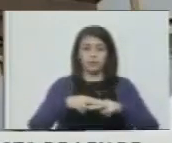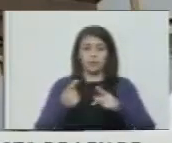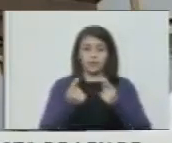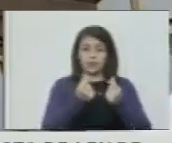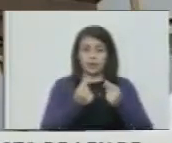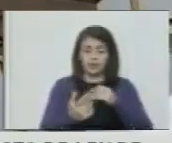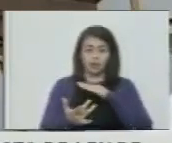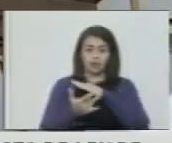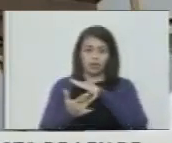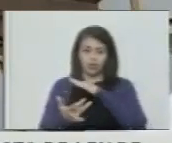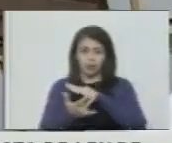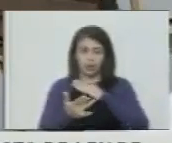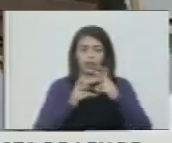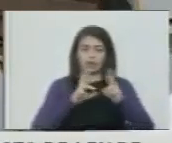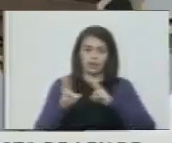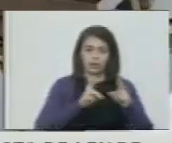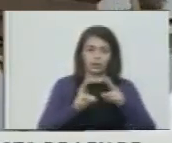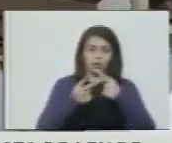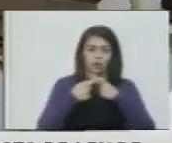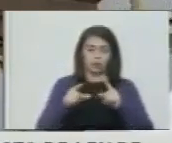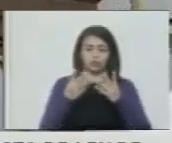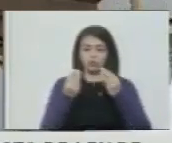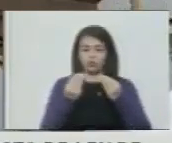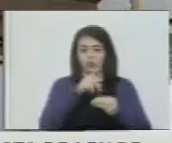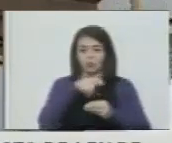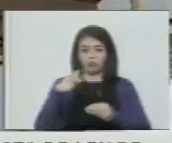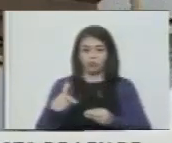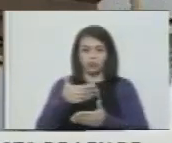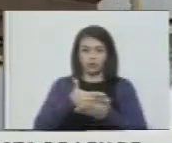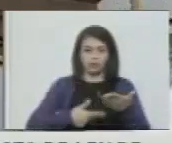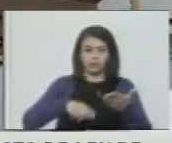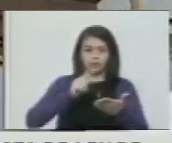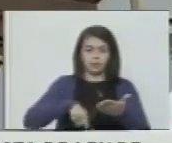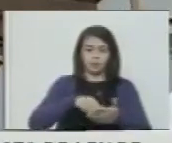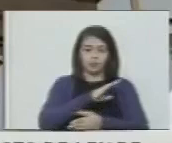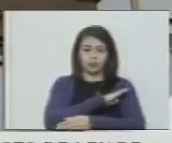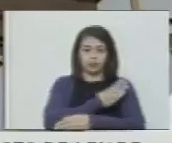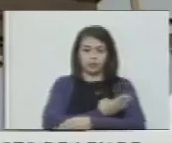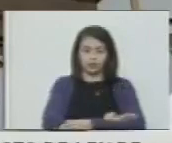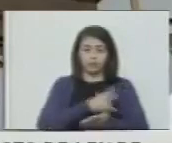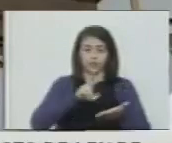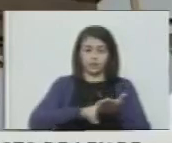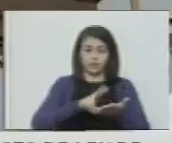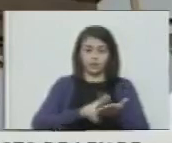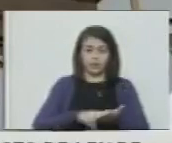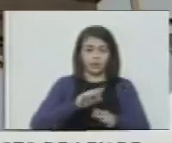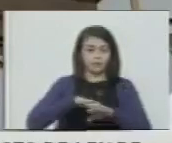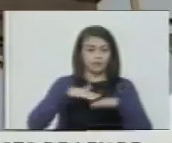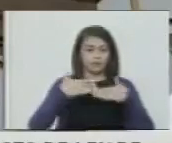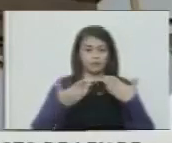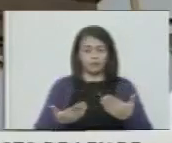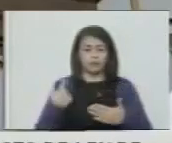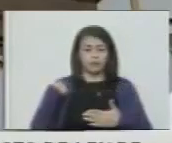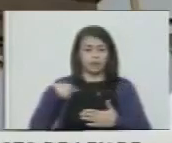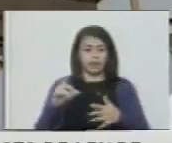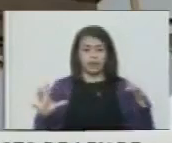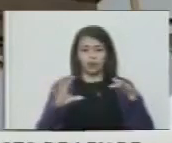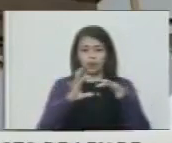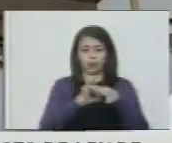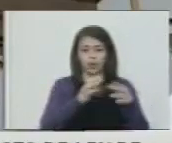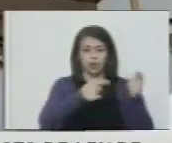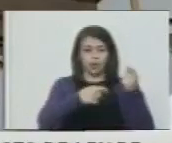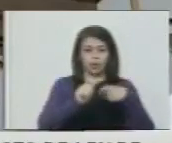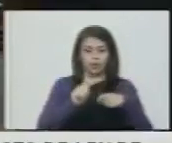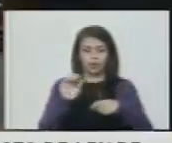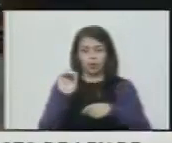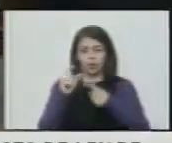activos tecnológicos y sus relaciones con un gran número de afiliados o potenciales asegurados, con las que tiene nexos